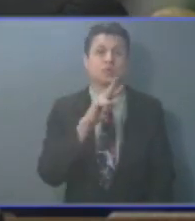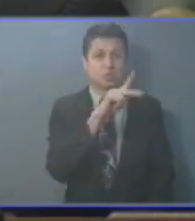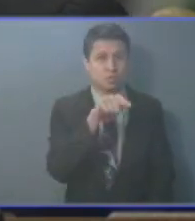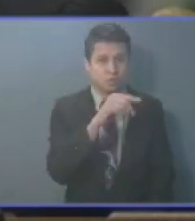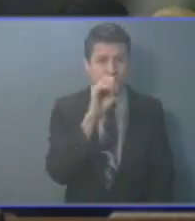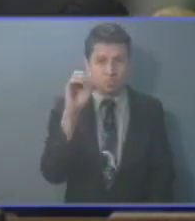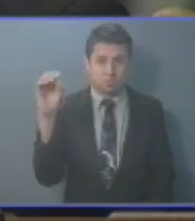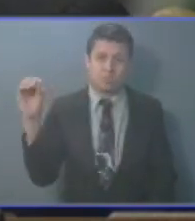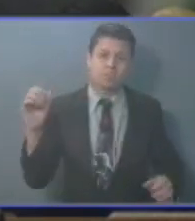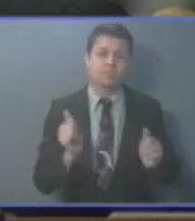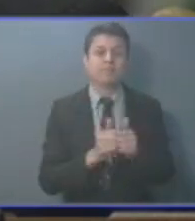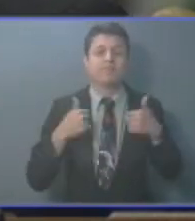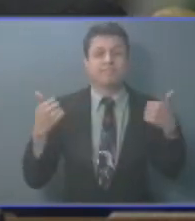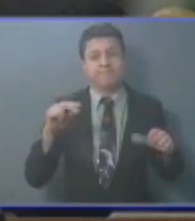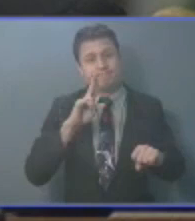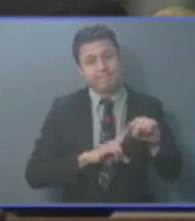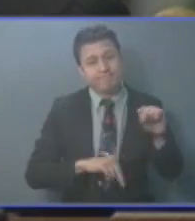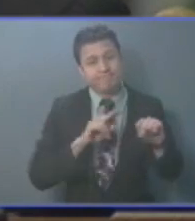2.000 millones de dólares